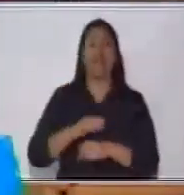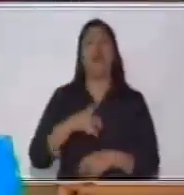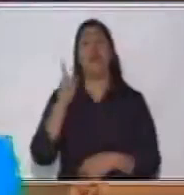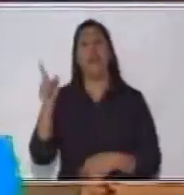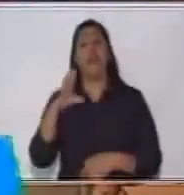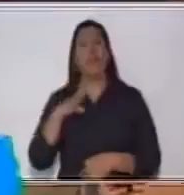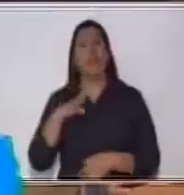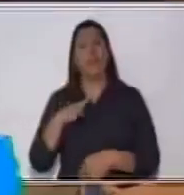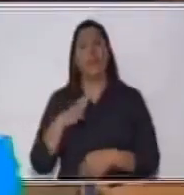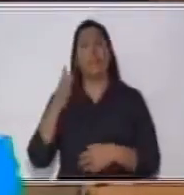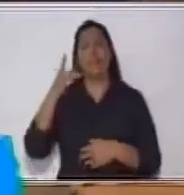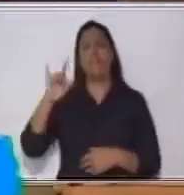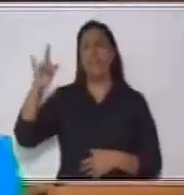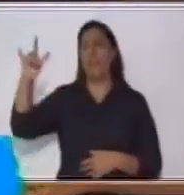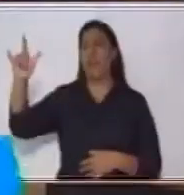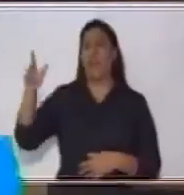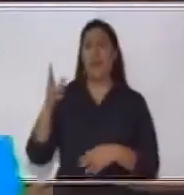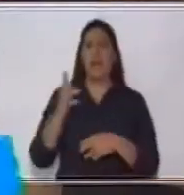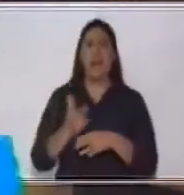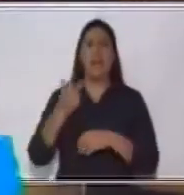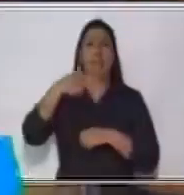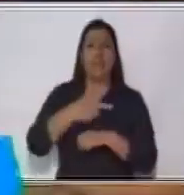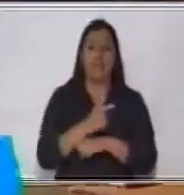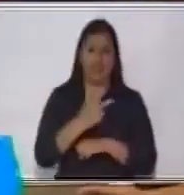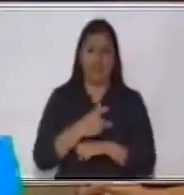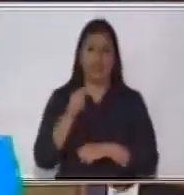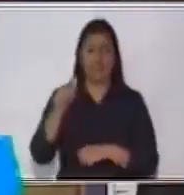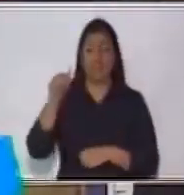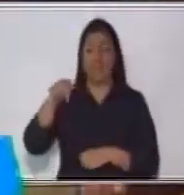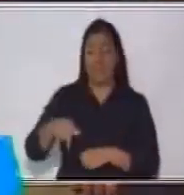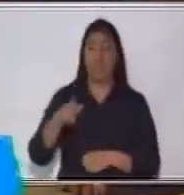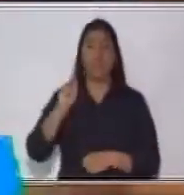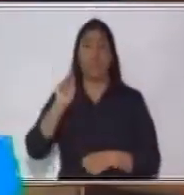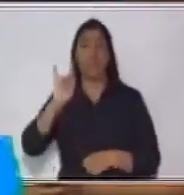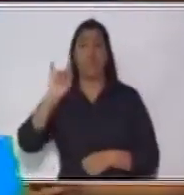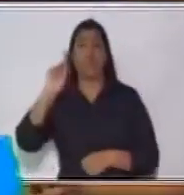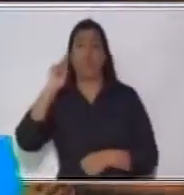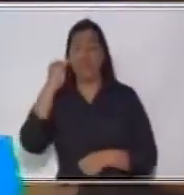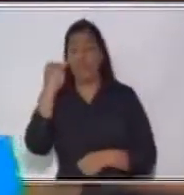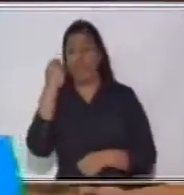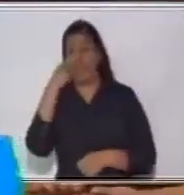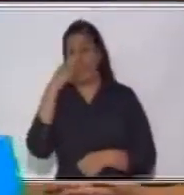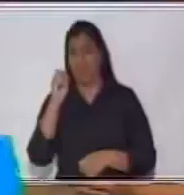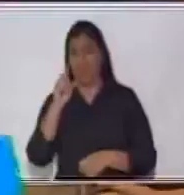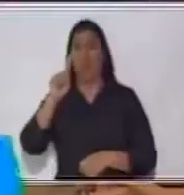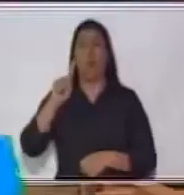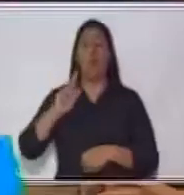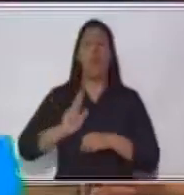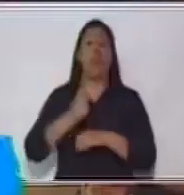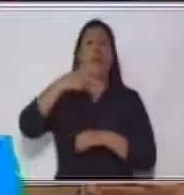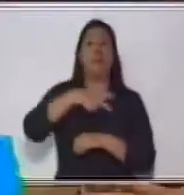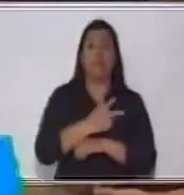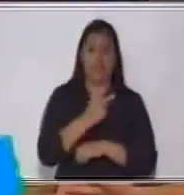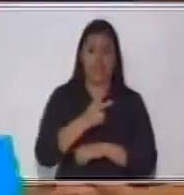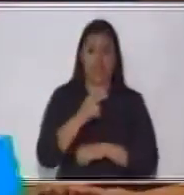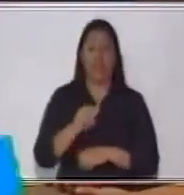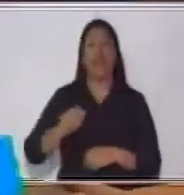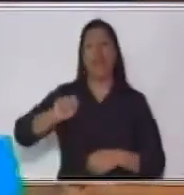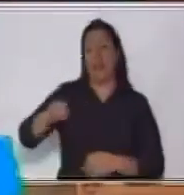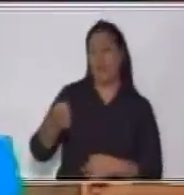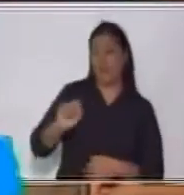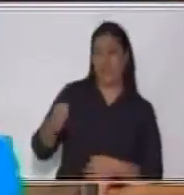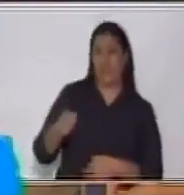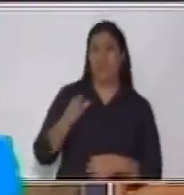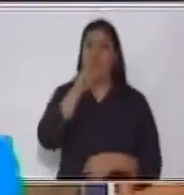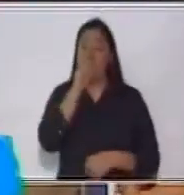se alimenta de rayitos de plata. Este es Yuyito, la ballena, la llave y la gallina Renata, quienes viajan bajo